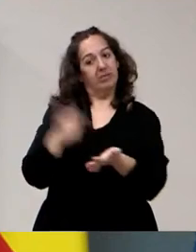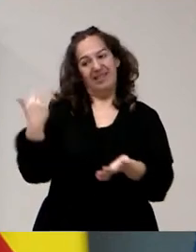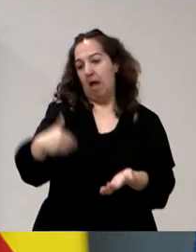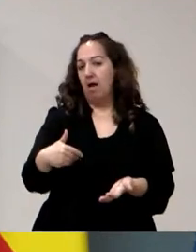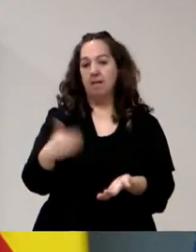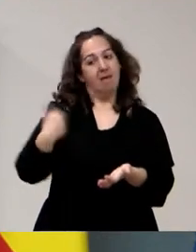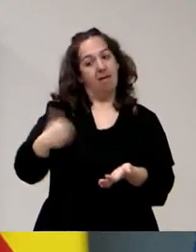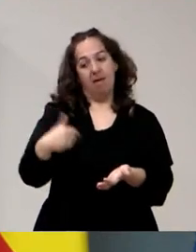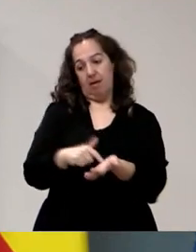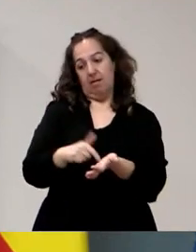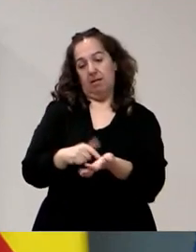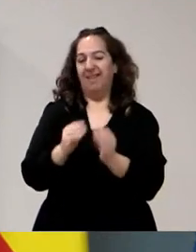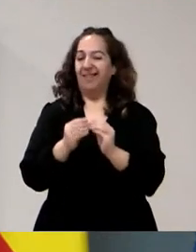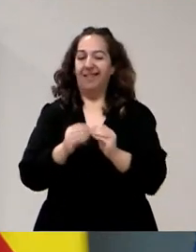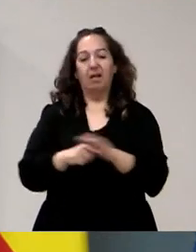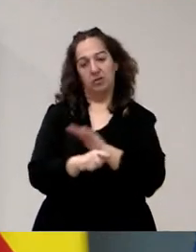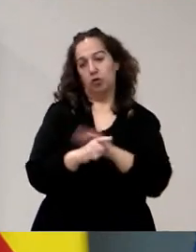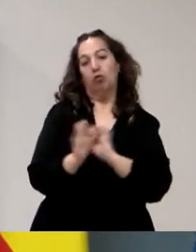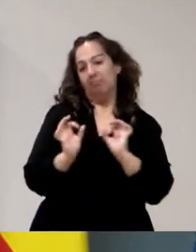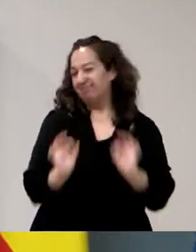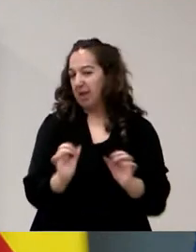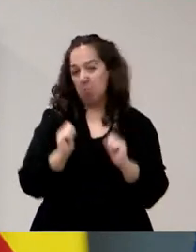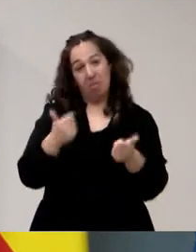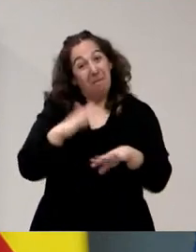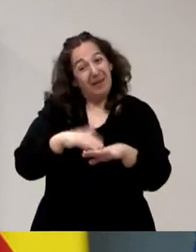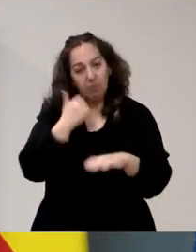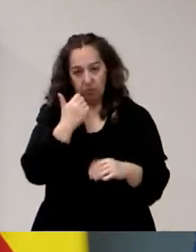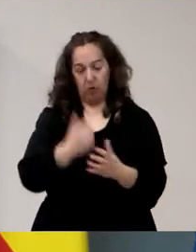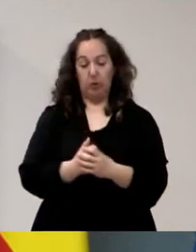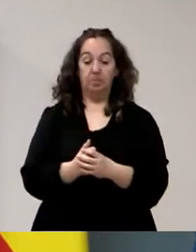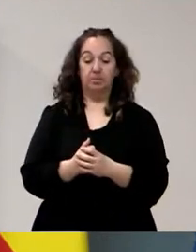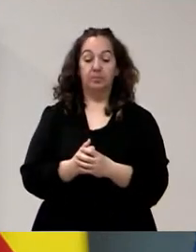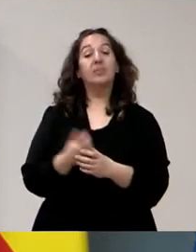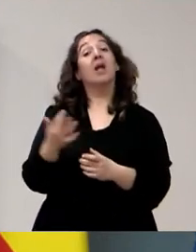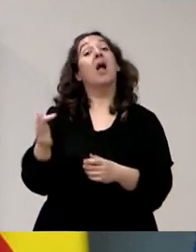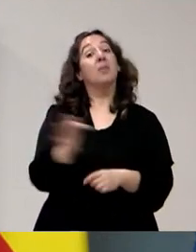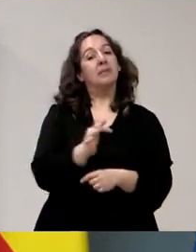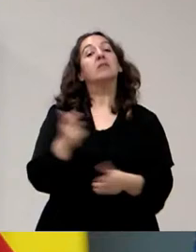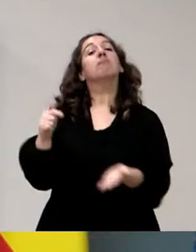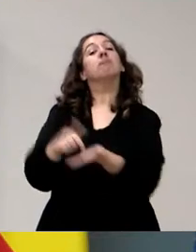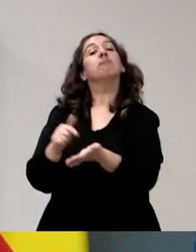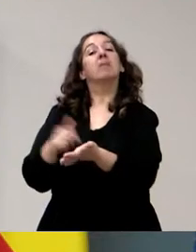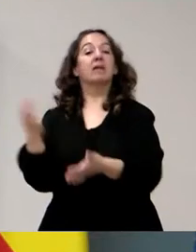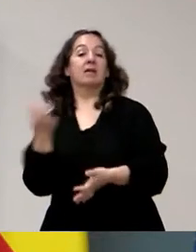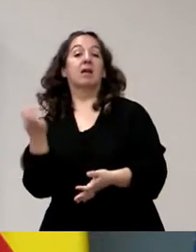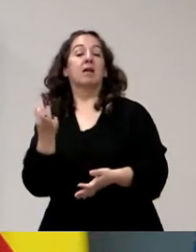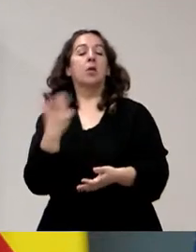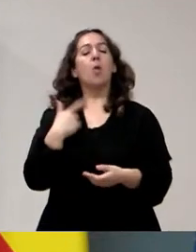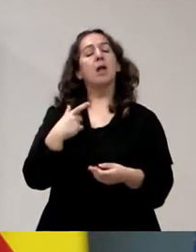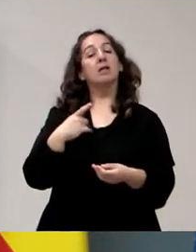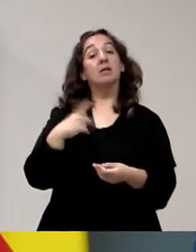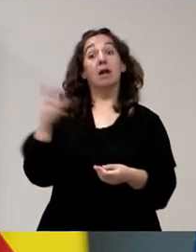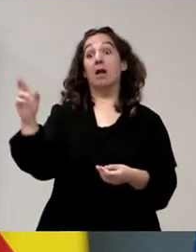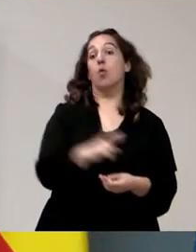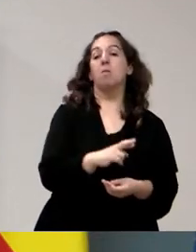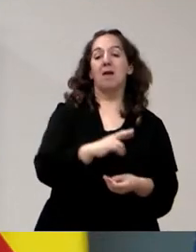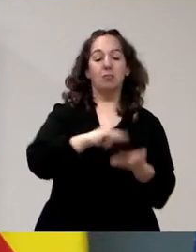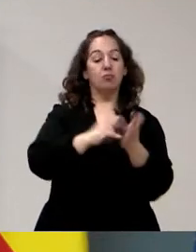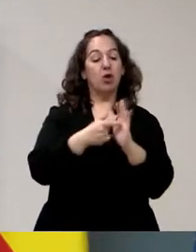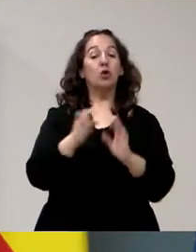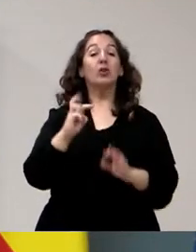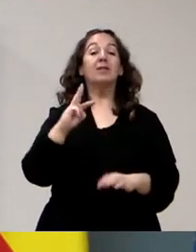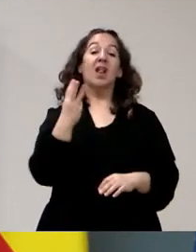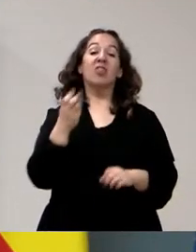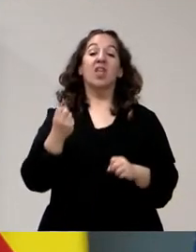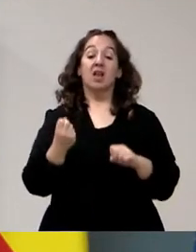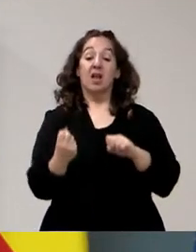menos su tramitación Además le ha reclamado la importancia de resucitar el proyecto del Tercer carril de la